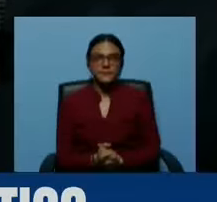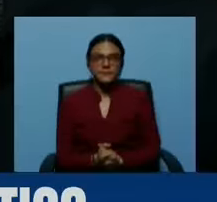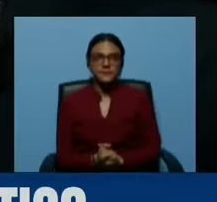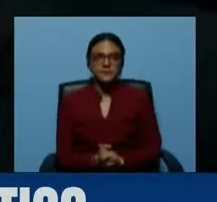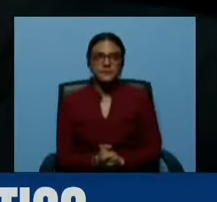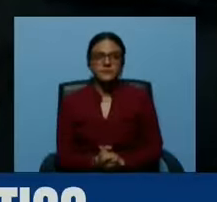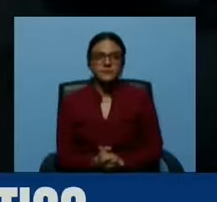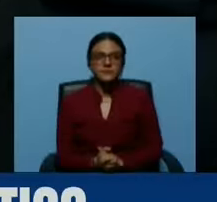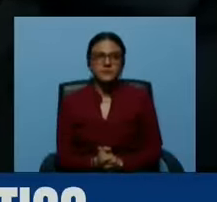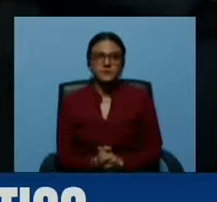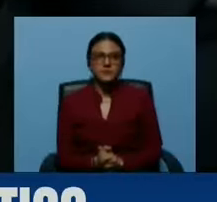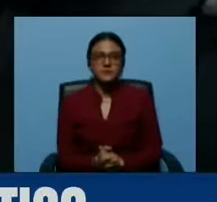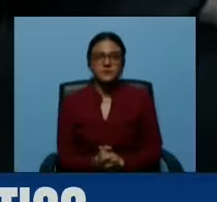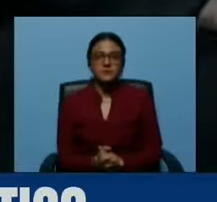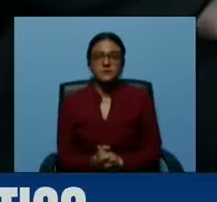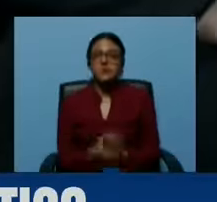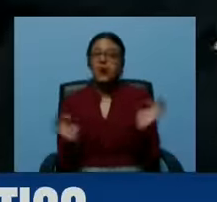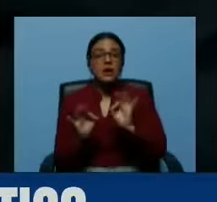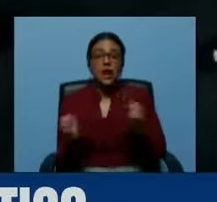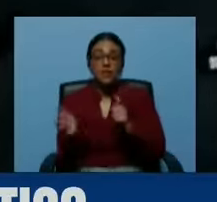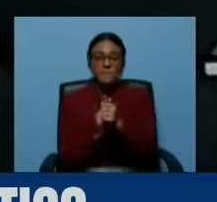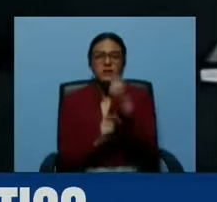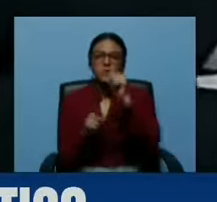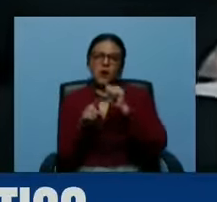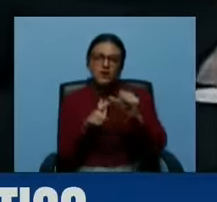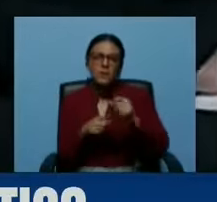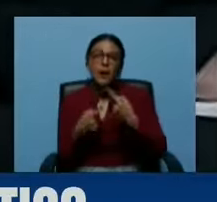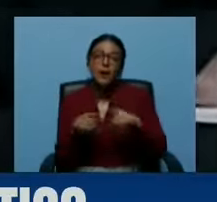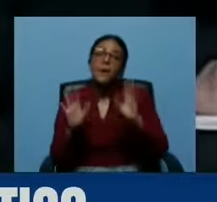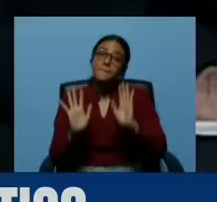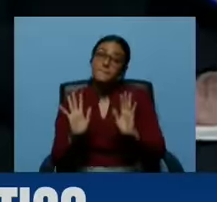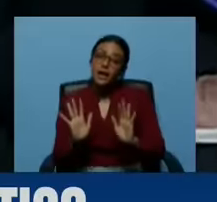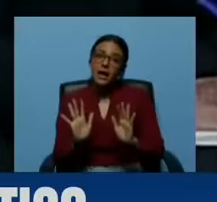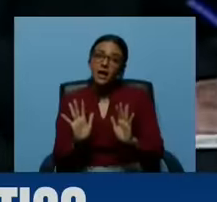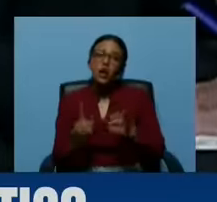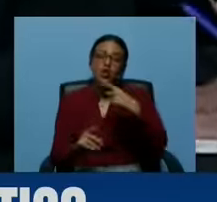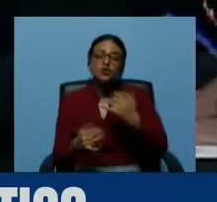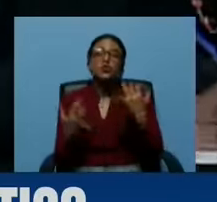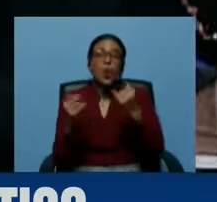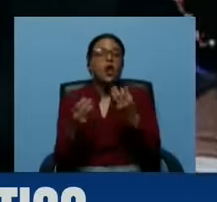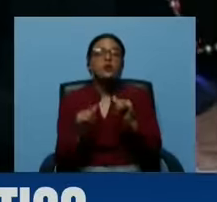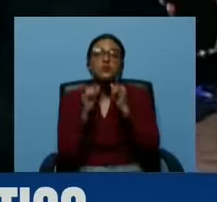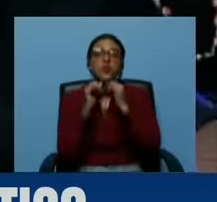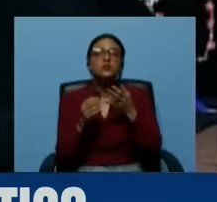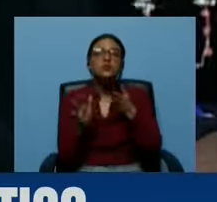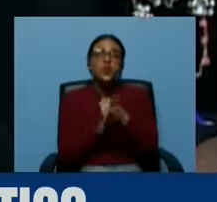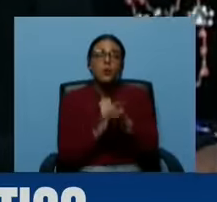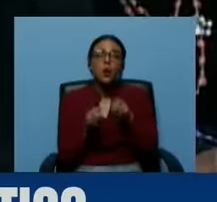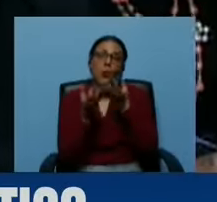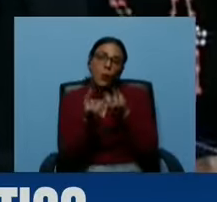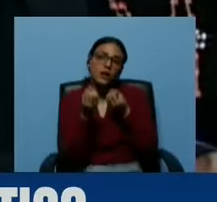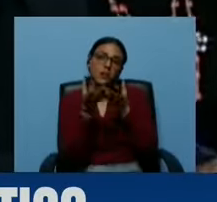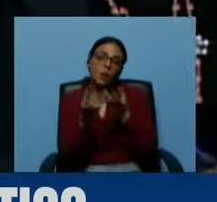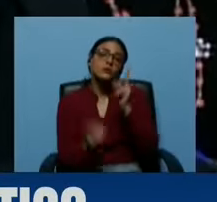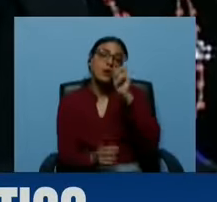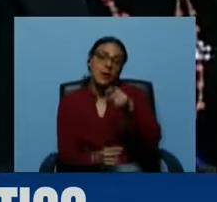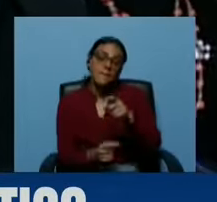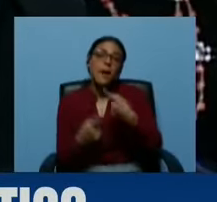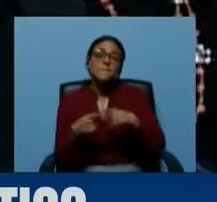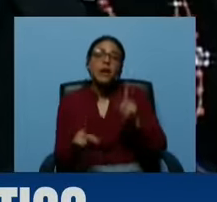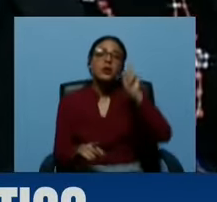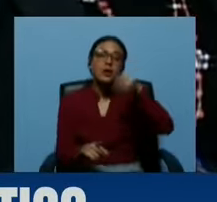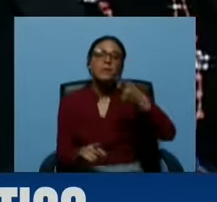No ha ocurrido todavía ni una semana, pero hay mucho que contar, pero sobre todo muchas cosas